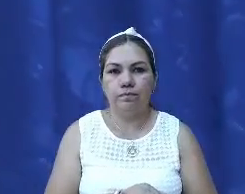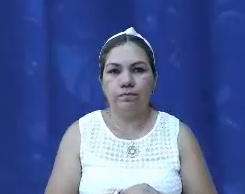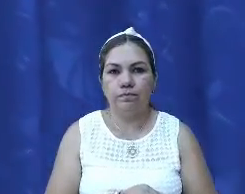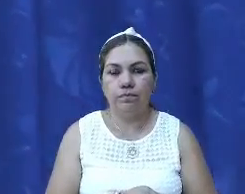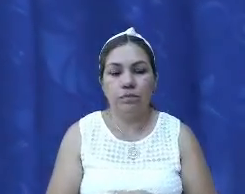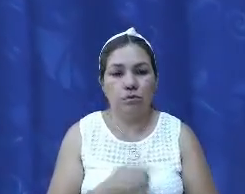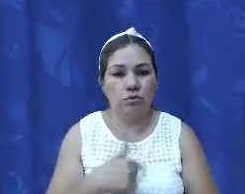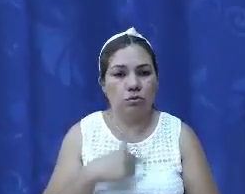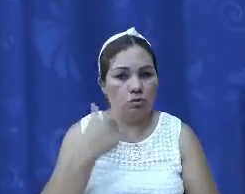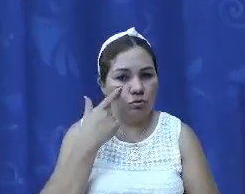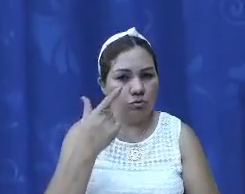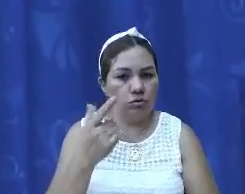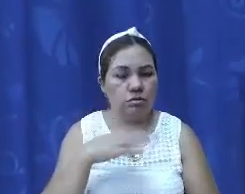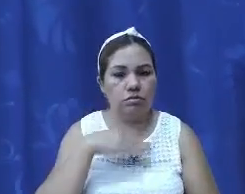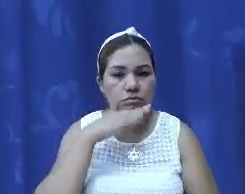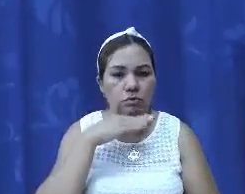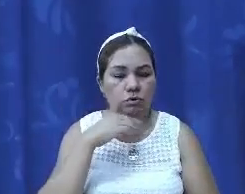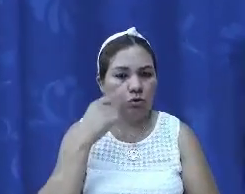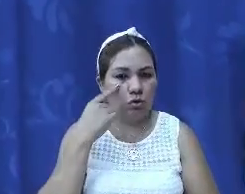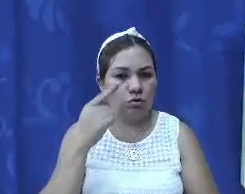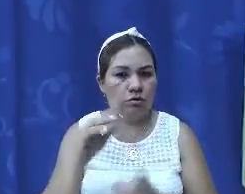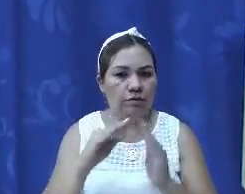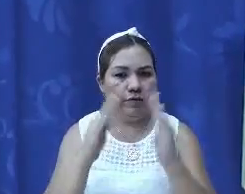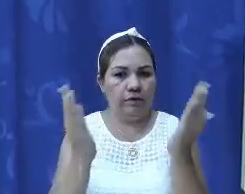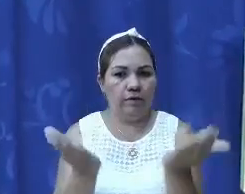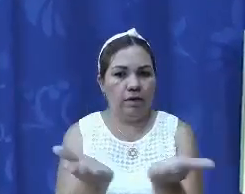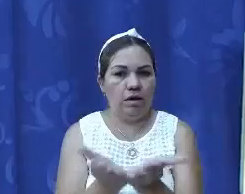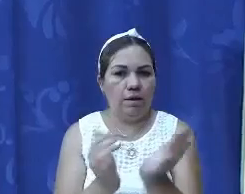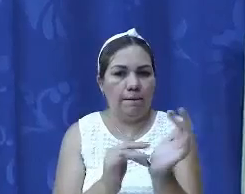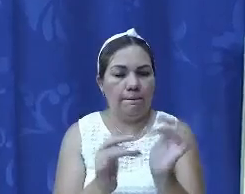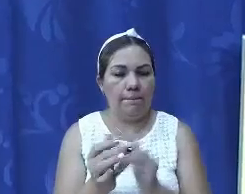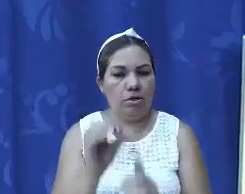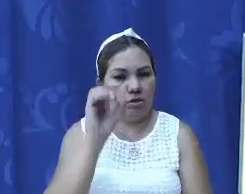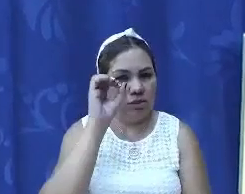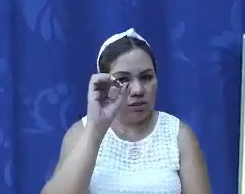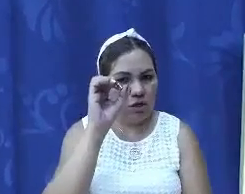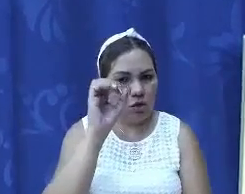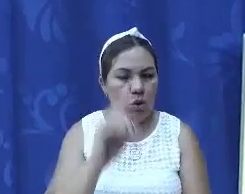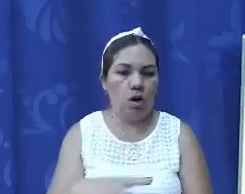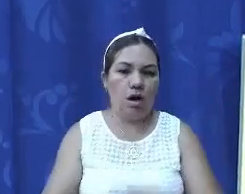Yo conozco mucha gente que conoce Biblia, pero cero cambio.